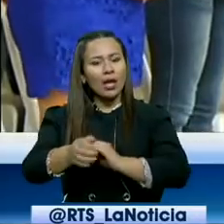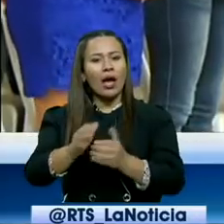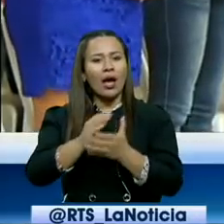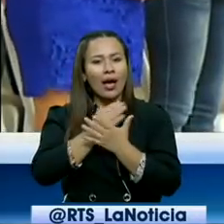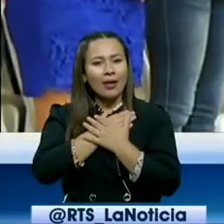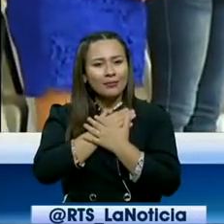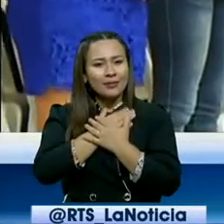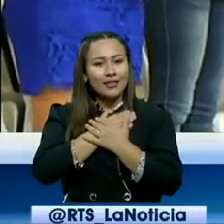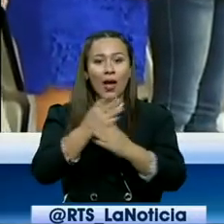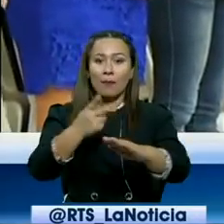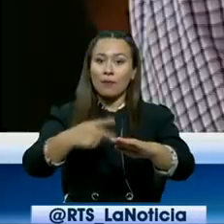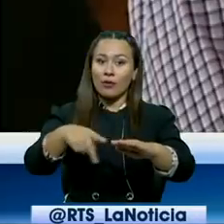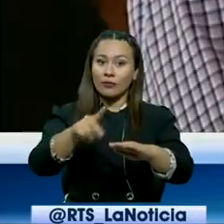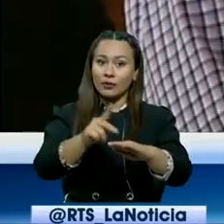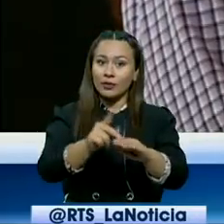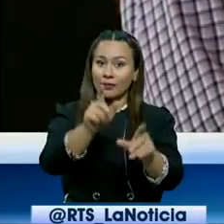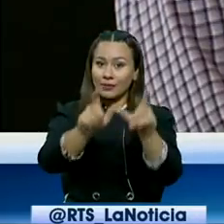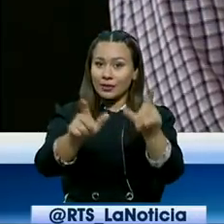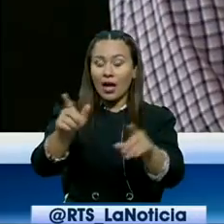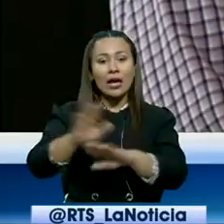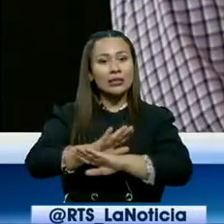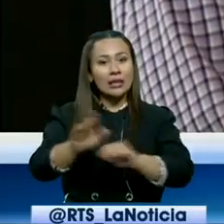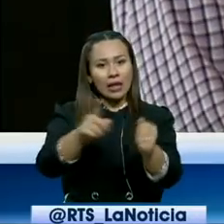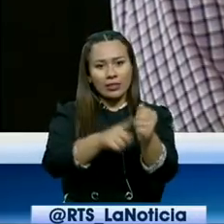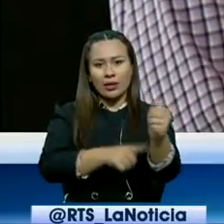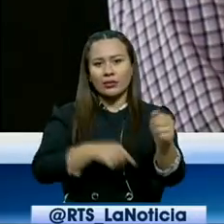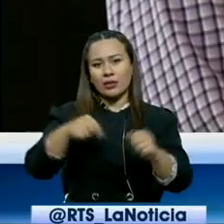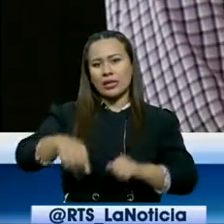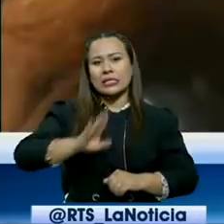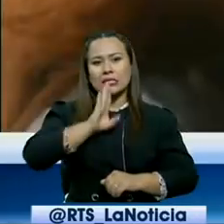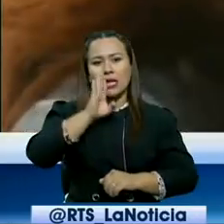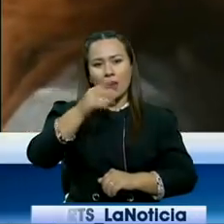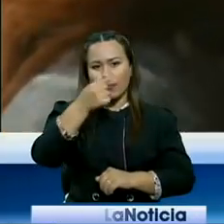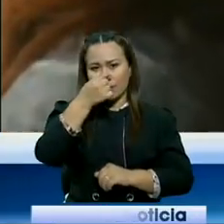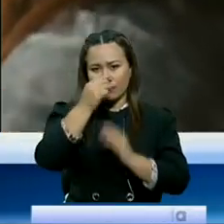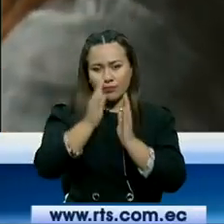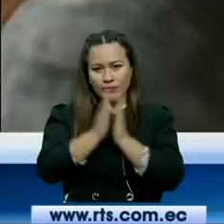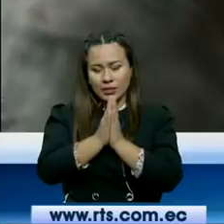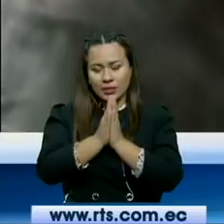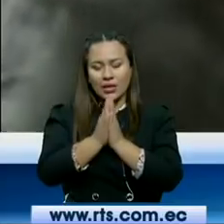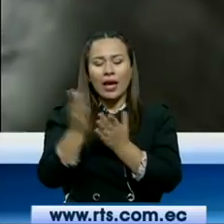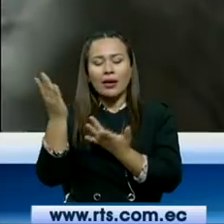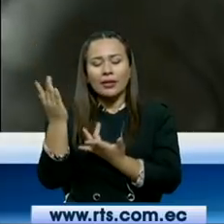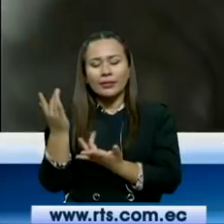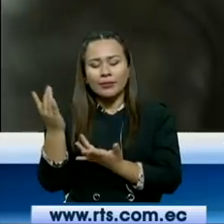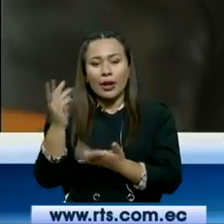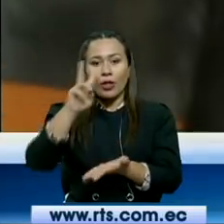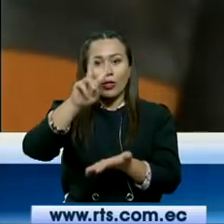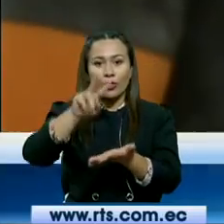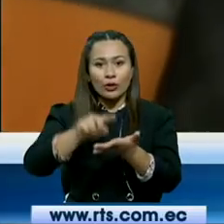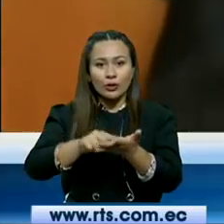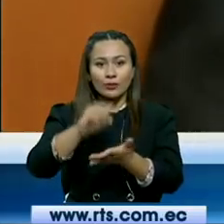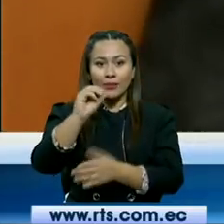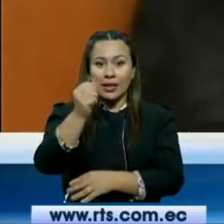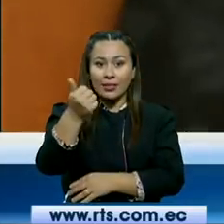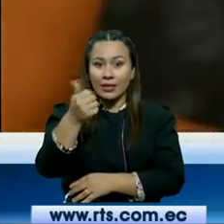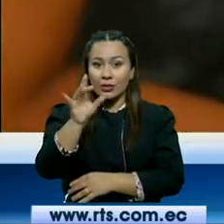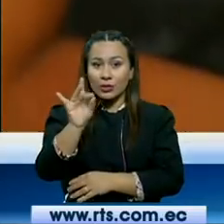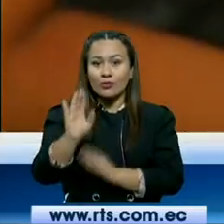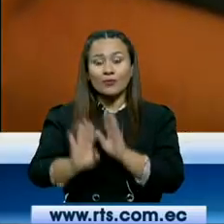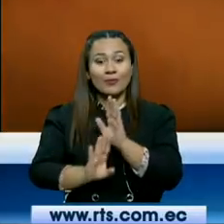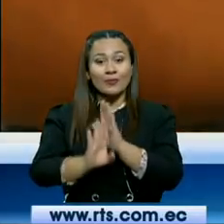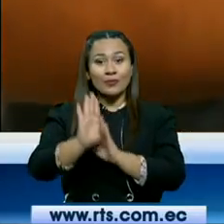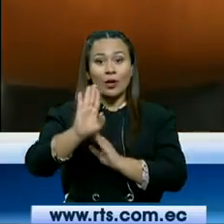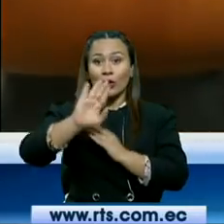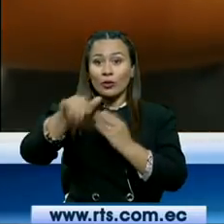y profesionalismo, como ya es tradición en el primer canal del Ecuador, augurando un 2018 lleno de éxitos. Aquí